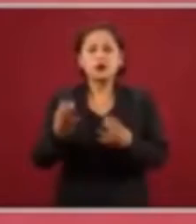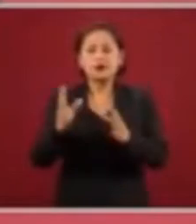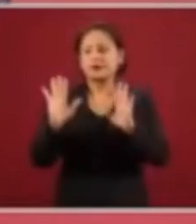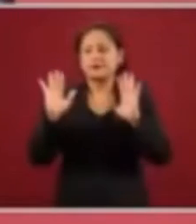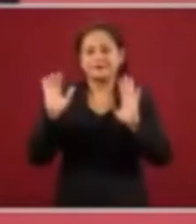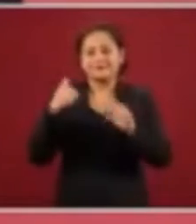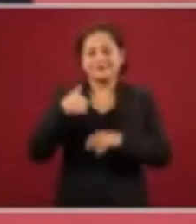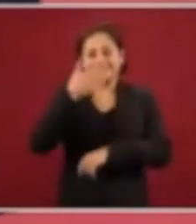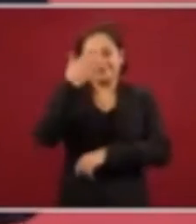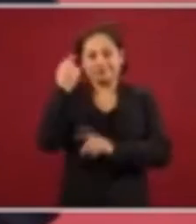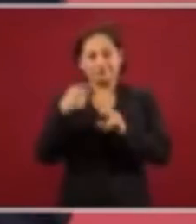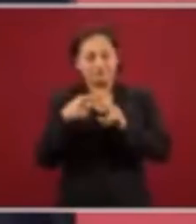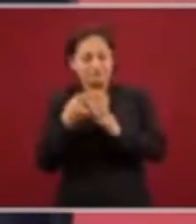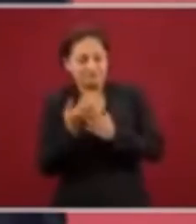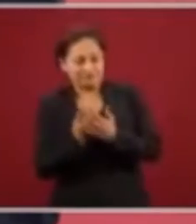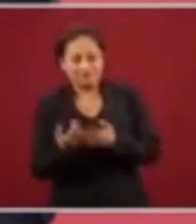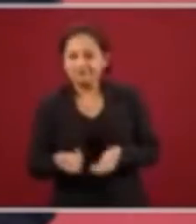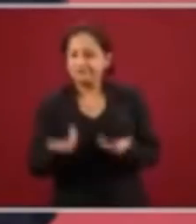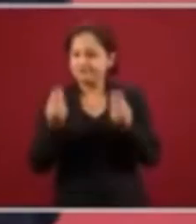fueron muchas. Eso es lo que se